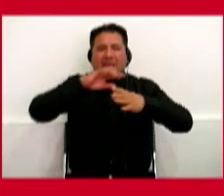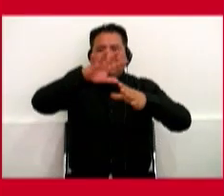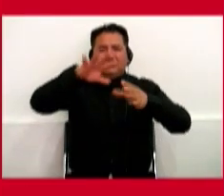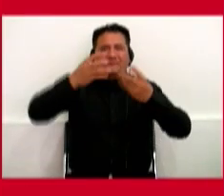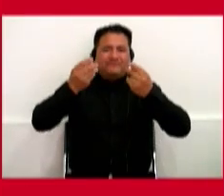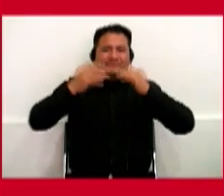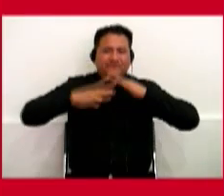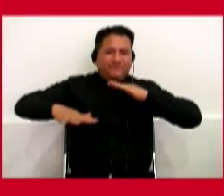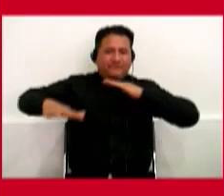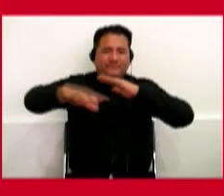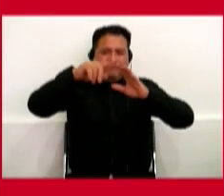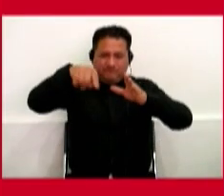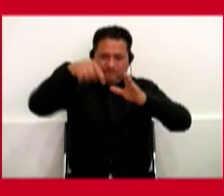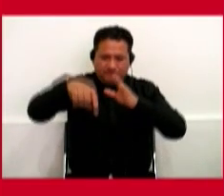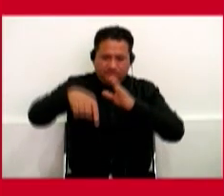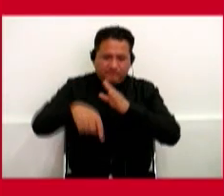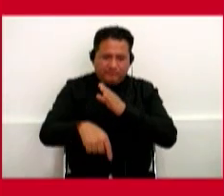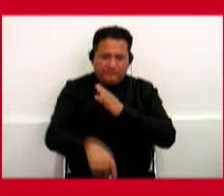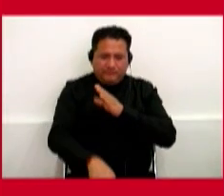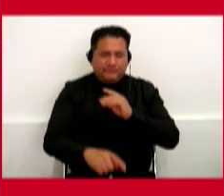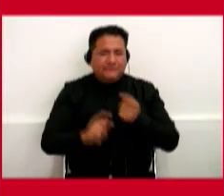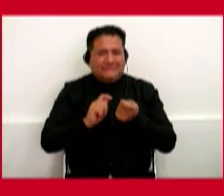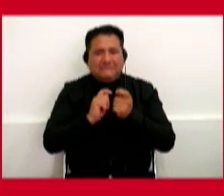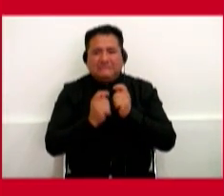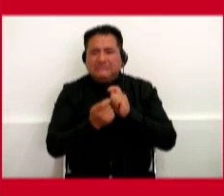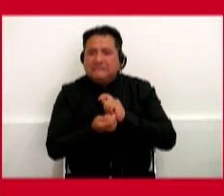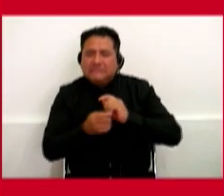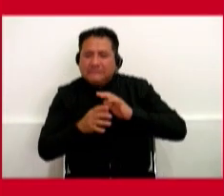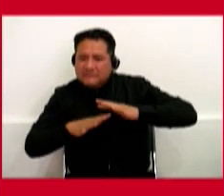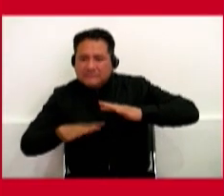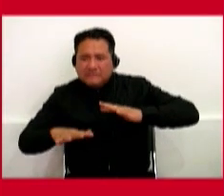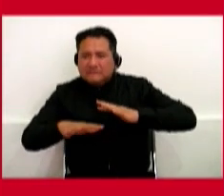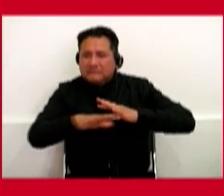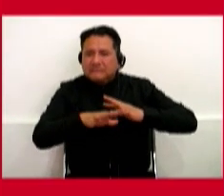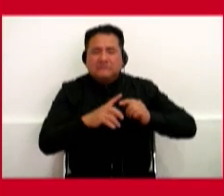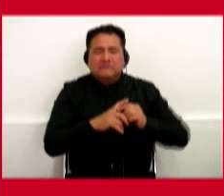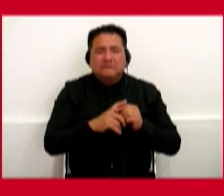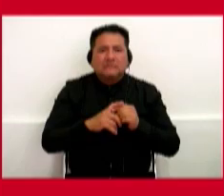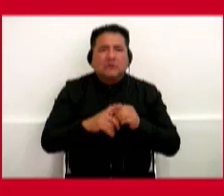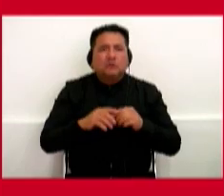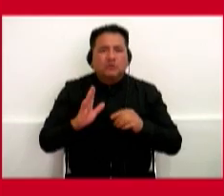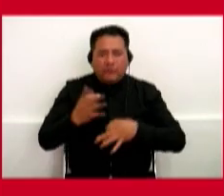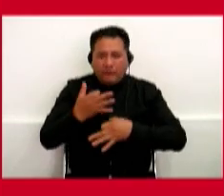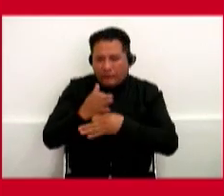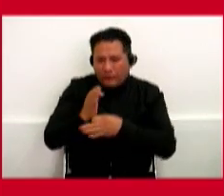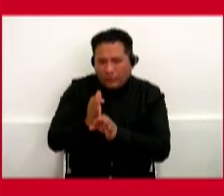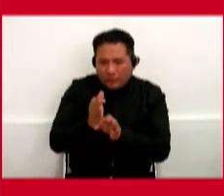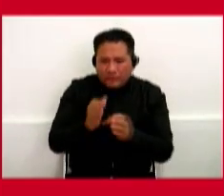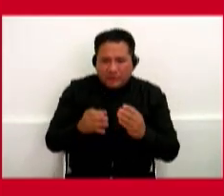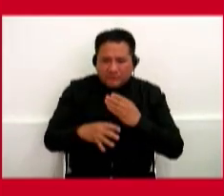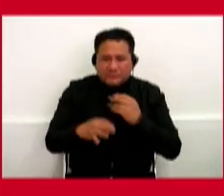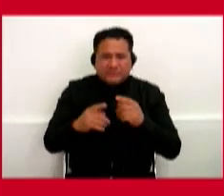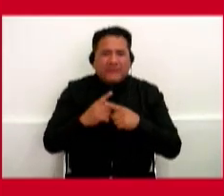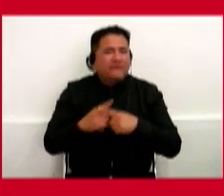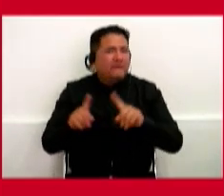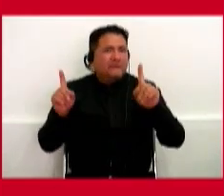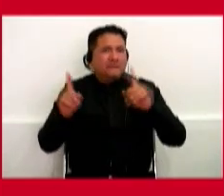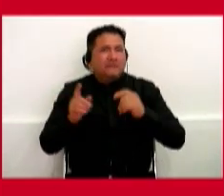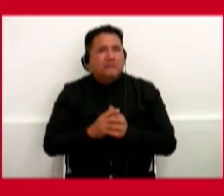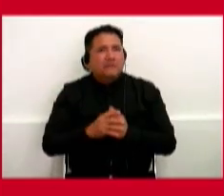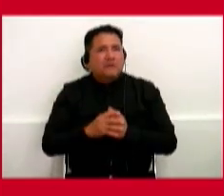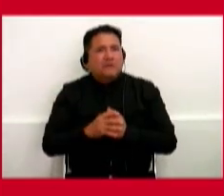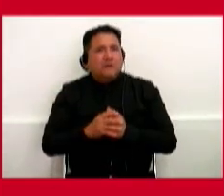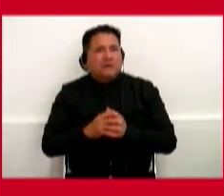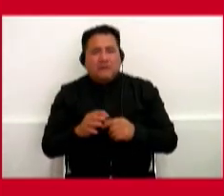que se van empobreciendo, yacimientos que van cambiando en forma, yacimientos que morfológicamente son distintos. Entonces, dada esa diferencia